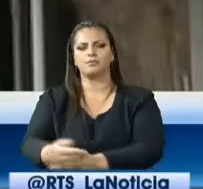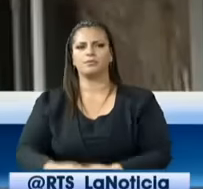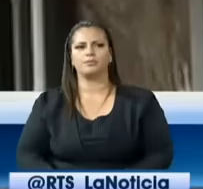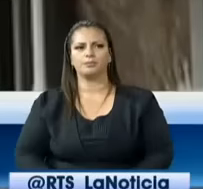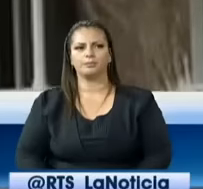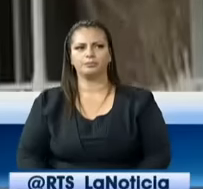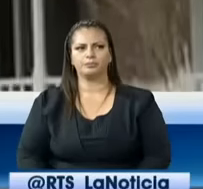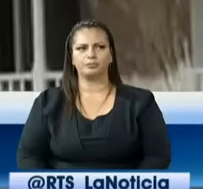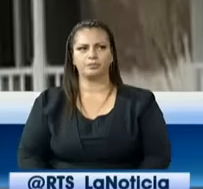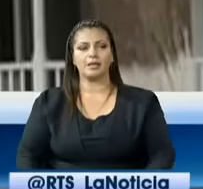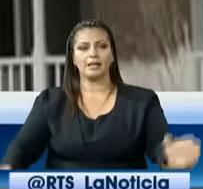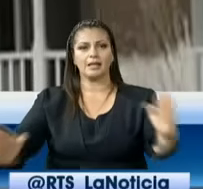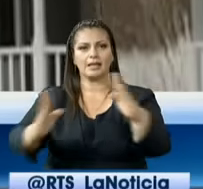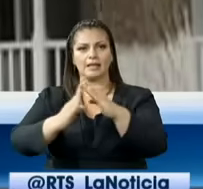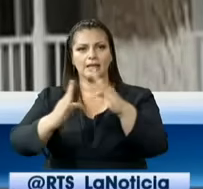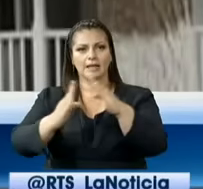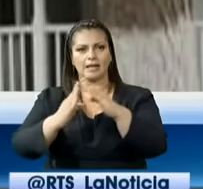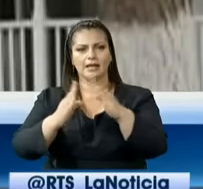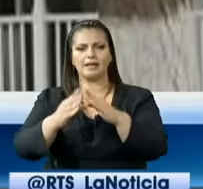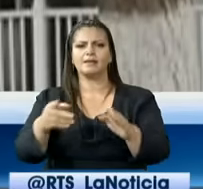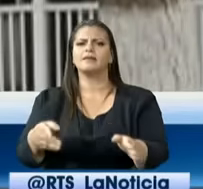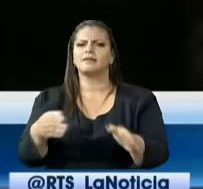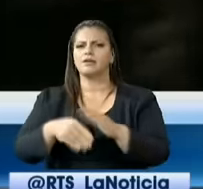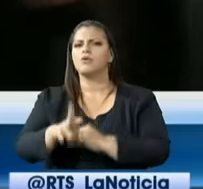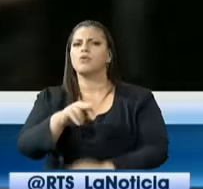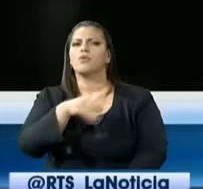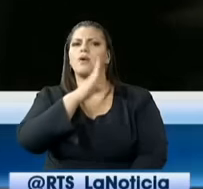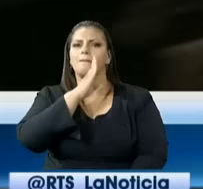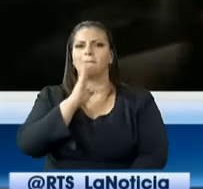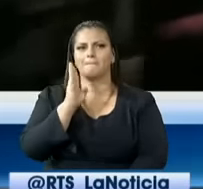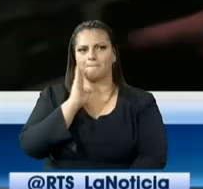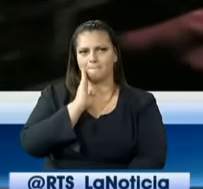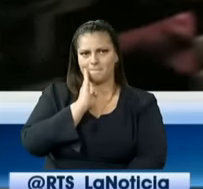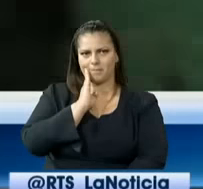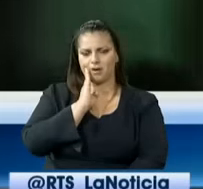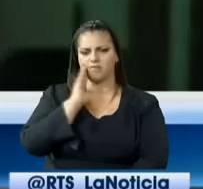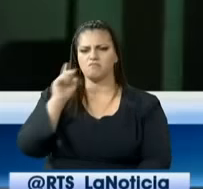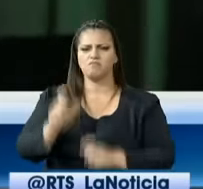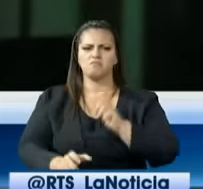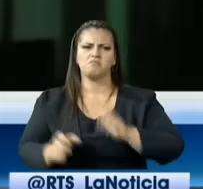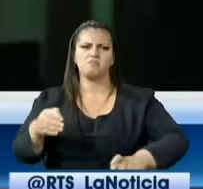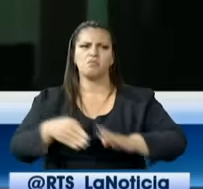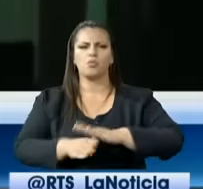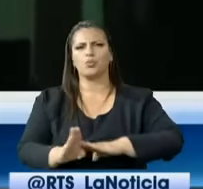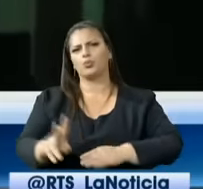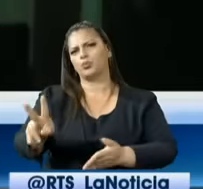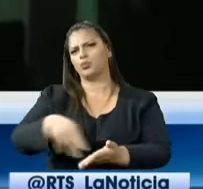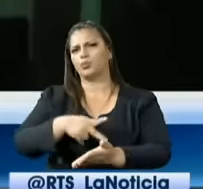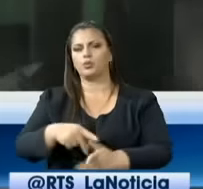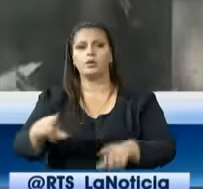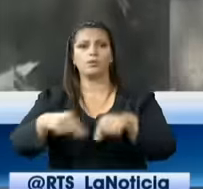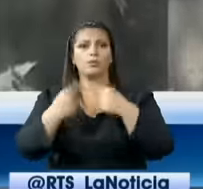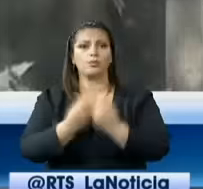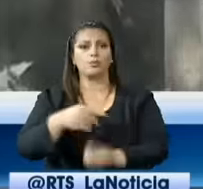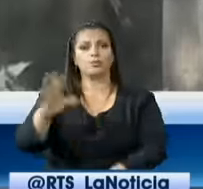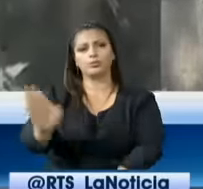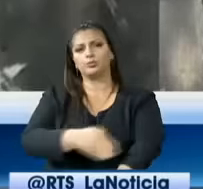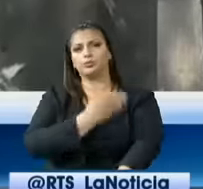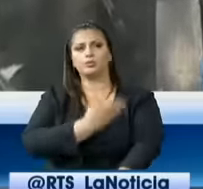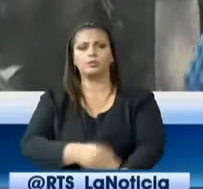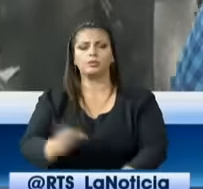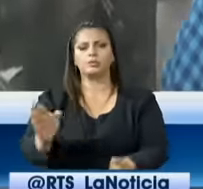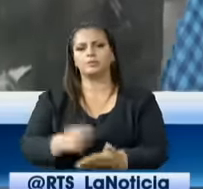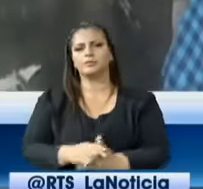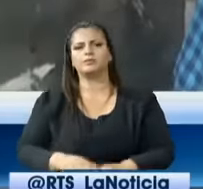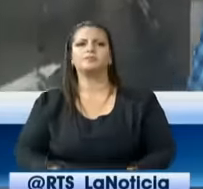venía funcionando como una peña, donde propios y visitantes acudían a disfrutar de música con bandas en vivo. Es lamentable lo que se ha